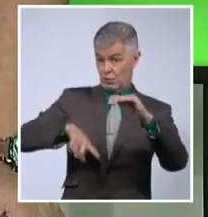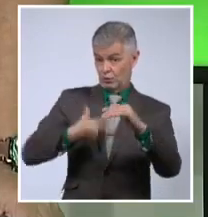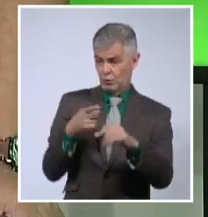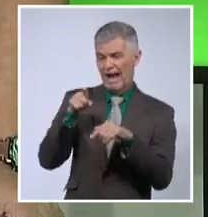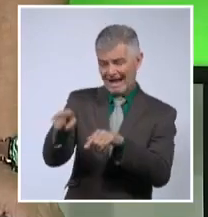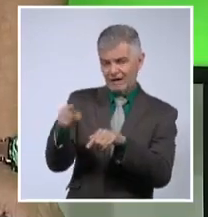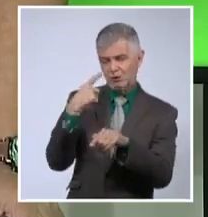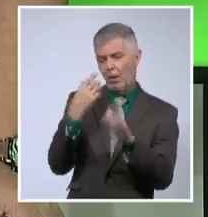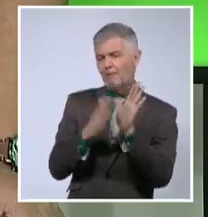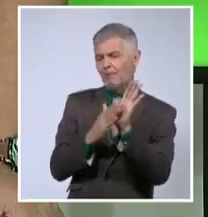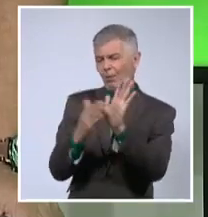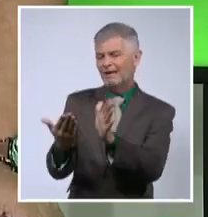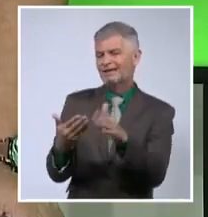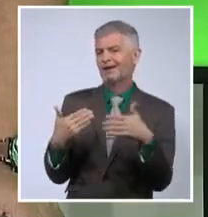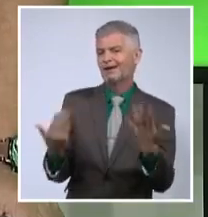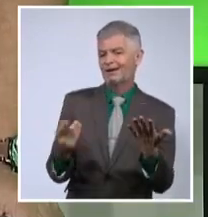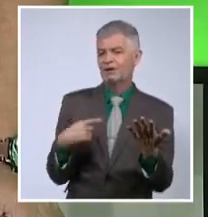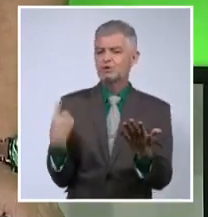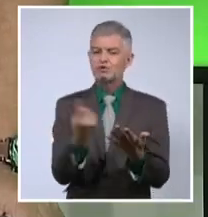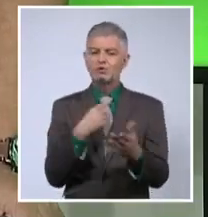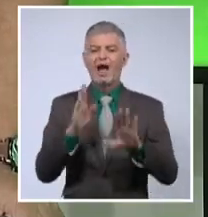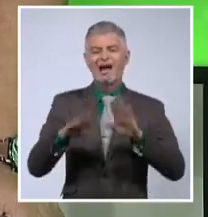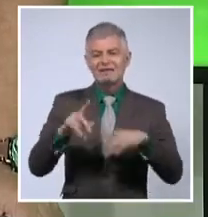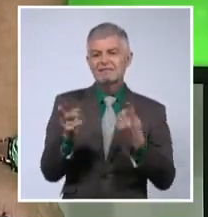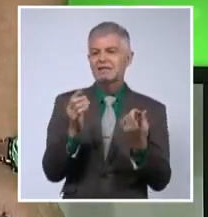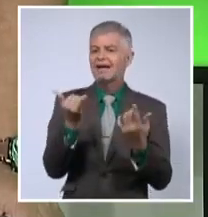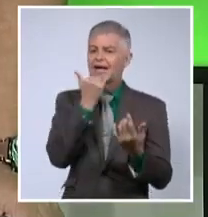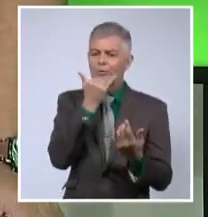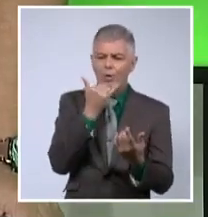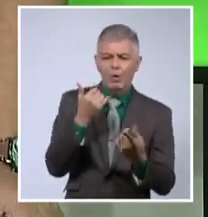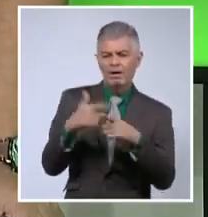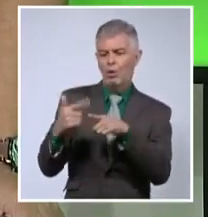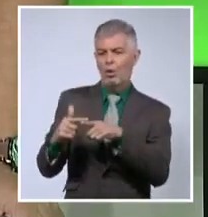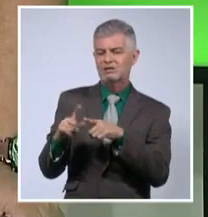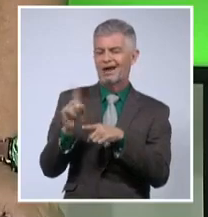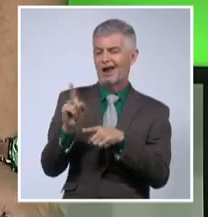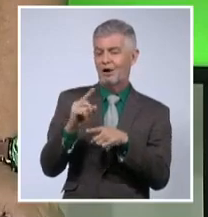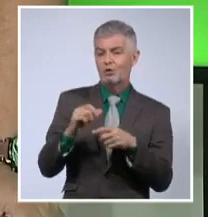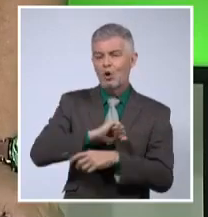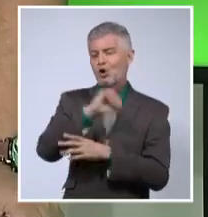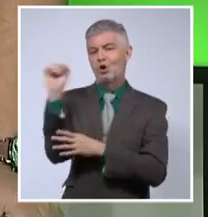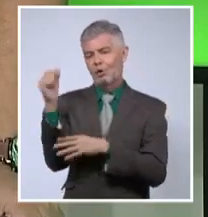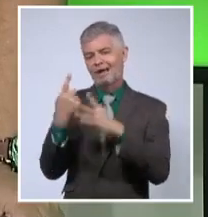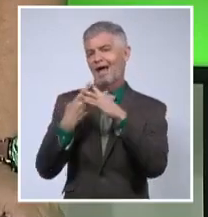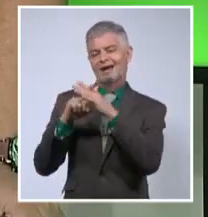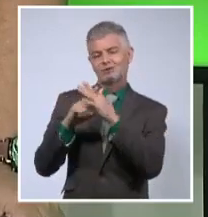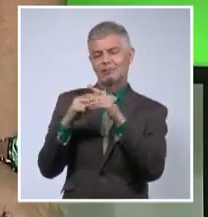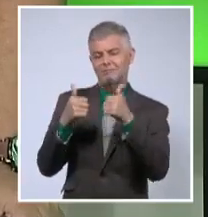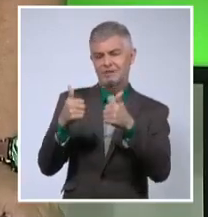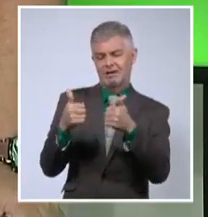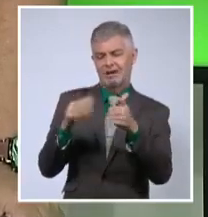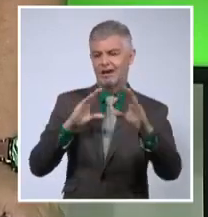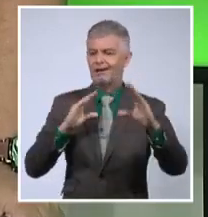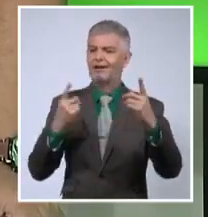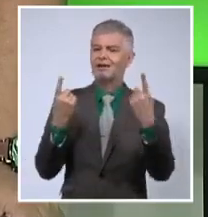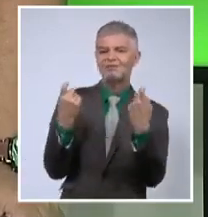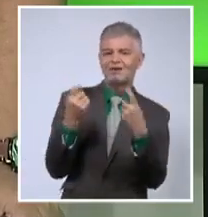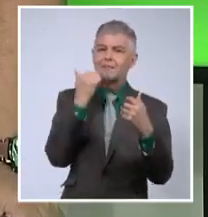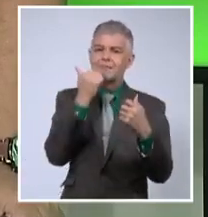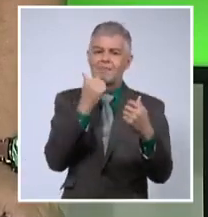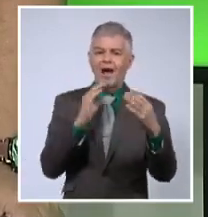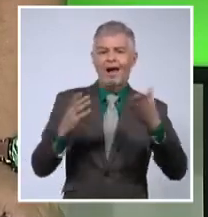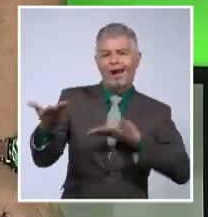todavía no logramos, es un reflejo de los errores que hemos cometido, es un reflejo de los diálogos que no hemos sabido establecer. Y lo que tenemos que